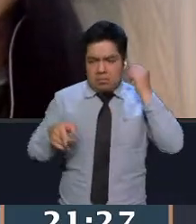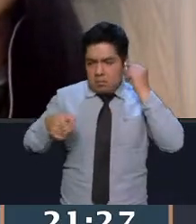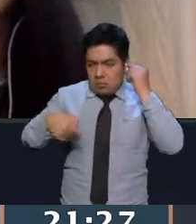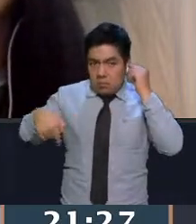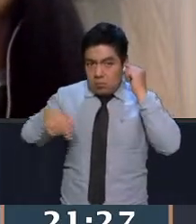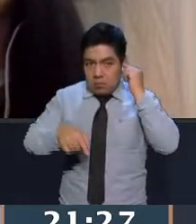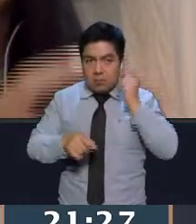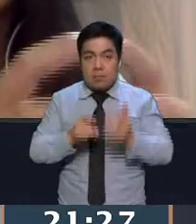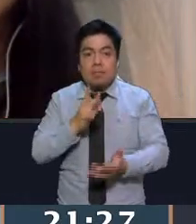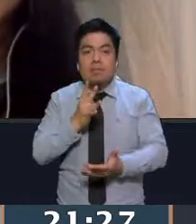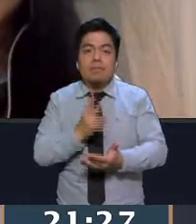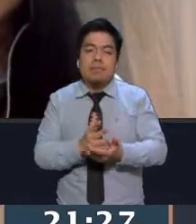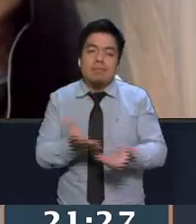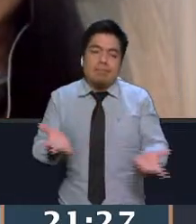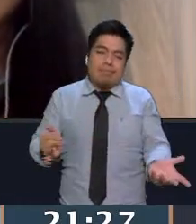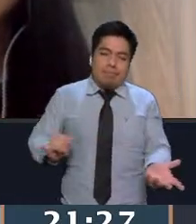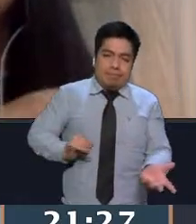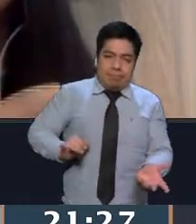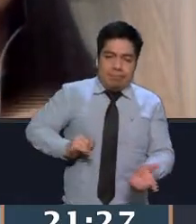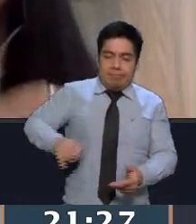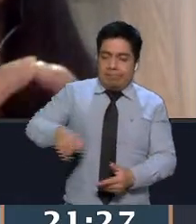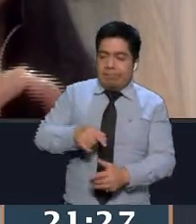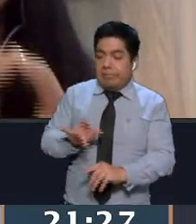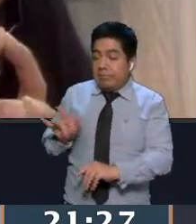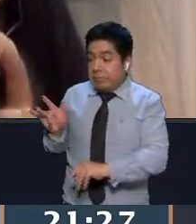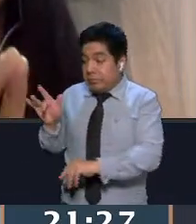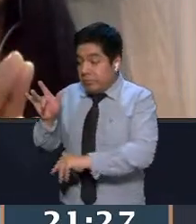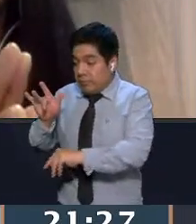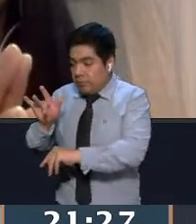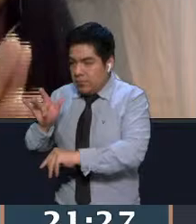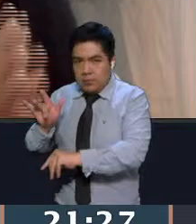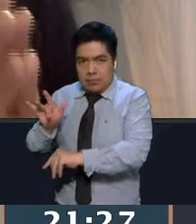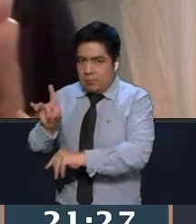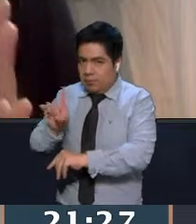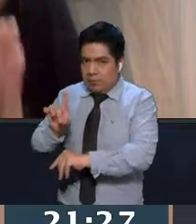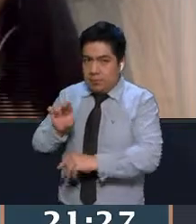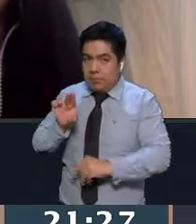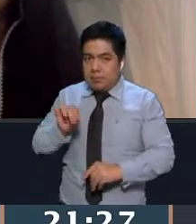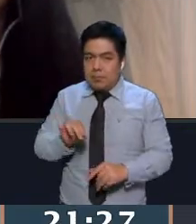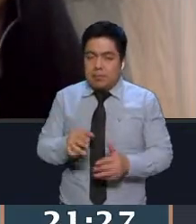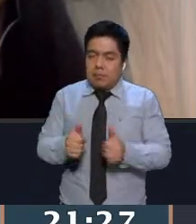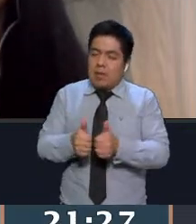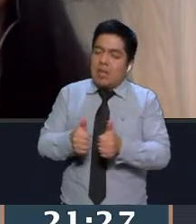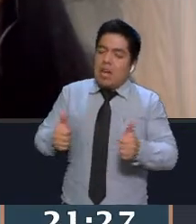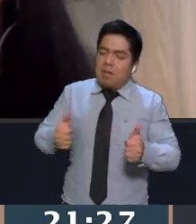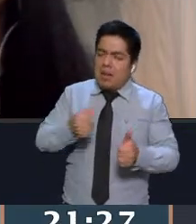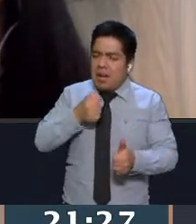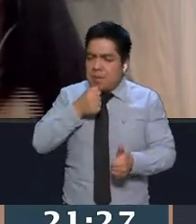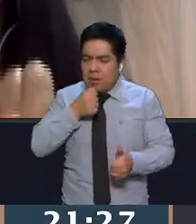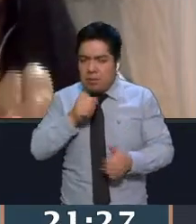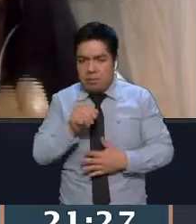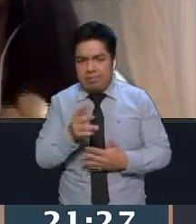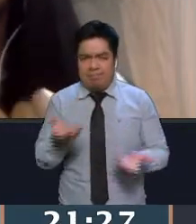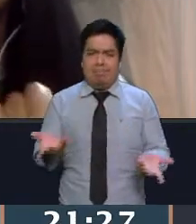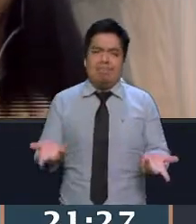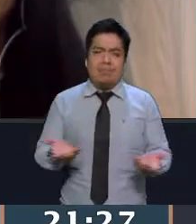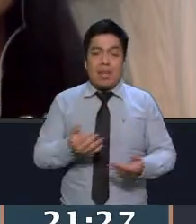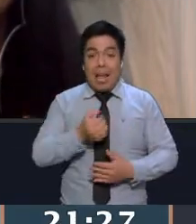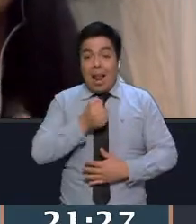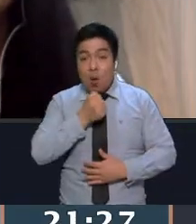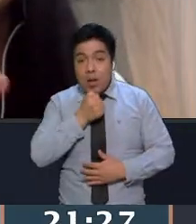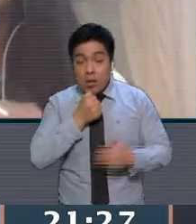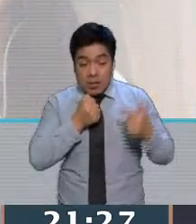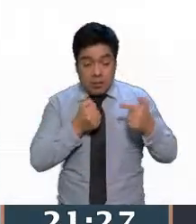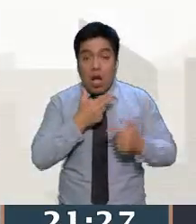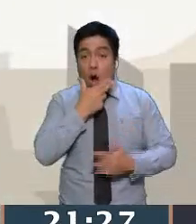esos mismos intereses no los tocan. Eso es totalmente ajeno al periodismo. El periodista debe ser